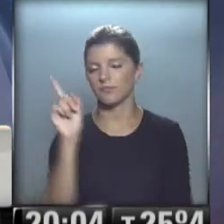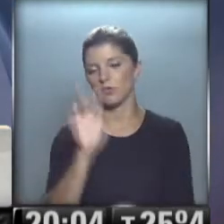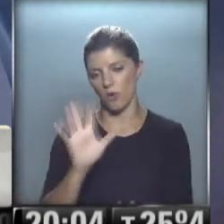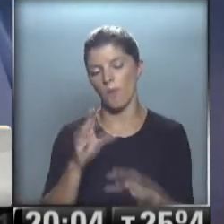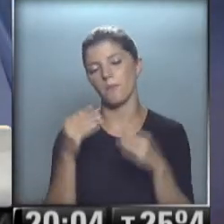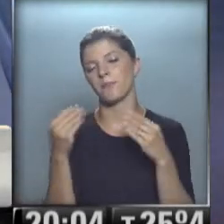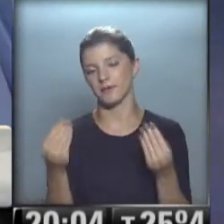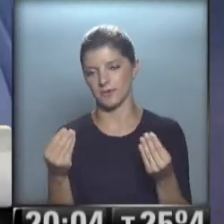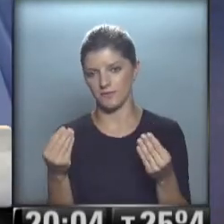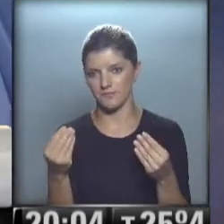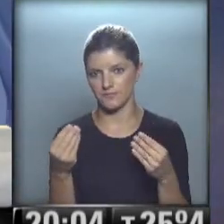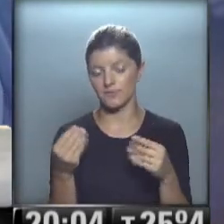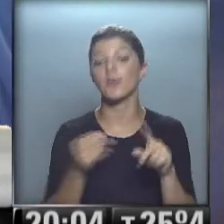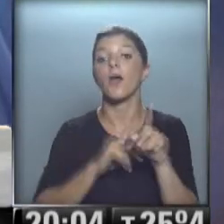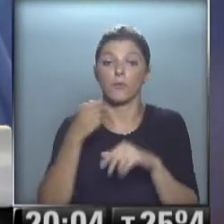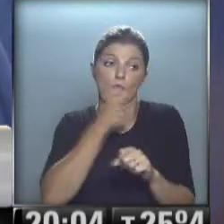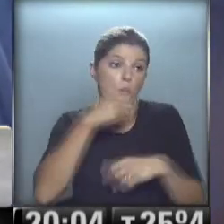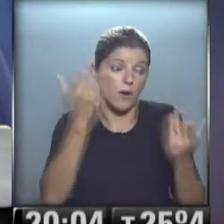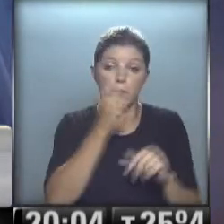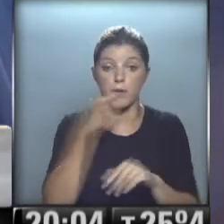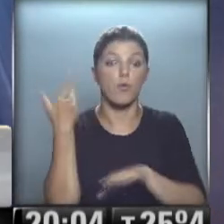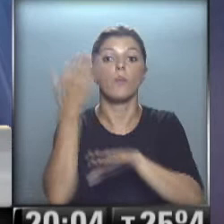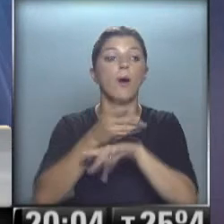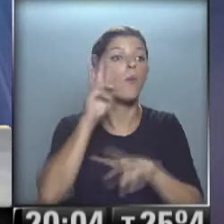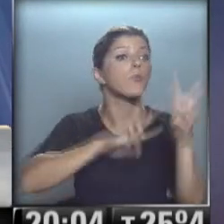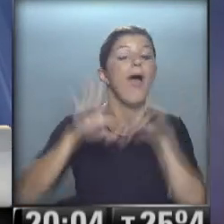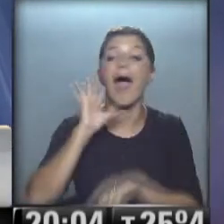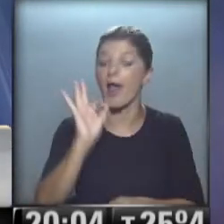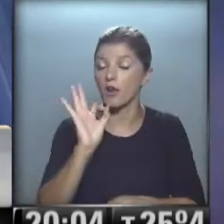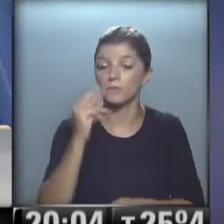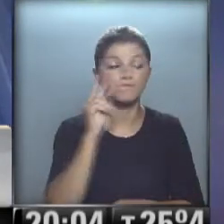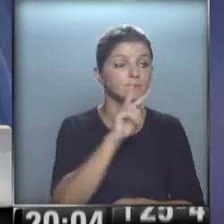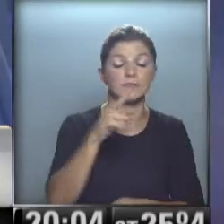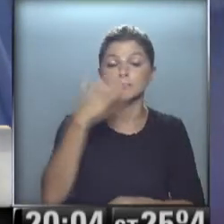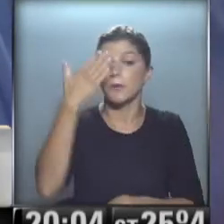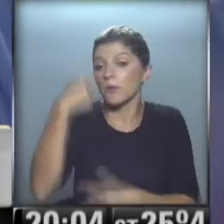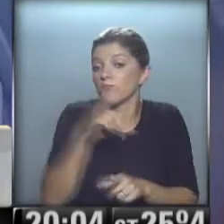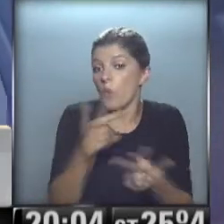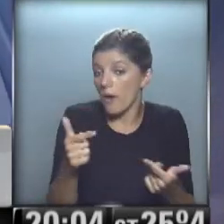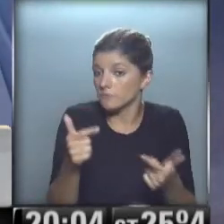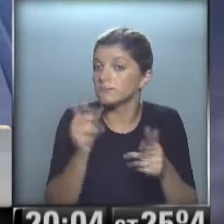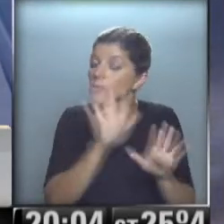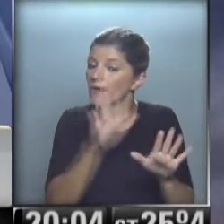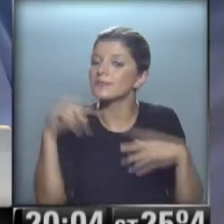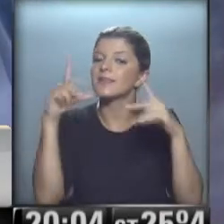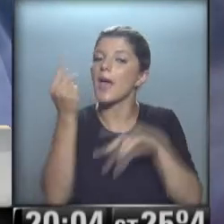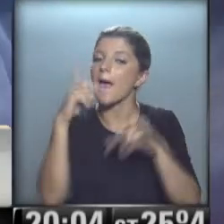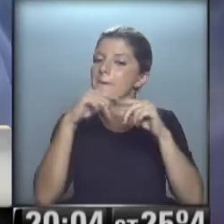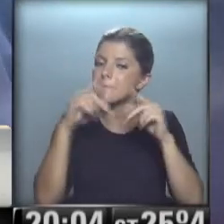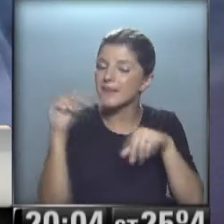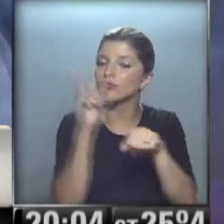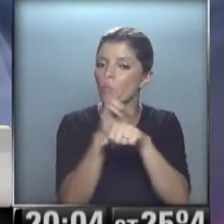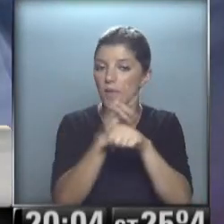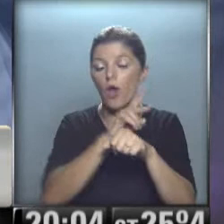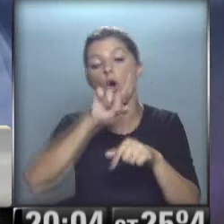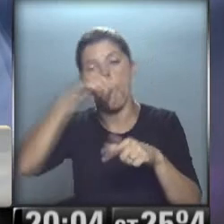porque le ha pasado a cualquiera que va a buscar un producto que pretende comprar y puede que no esté de precio cuidado o afuera de precios